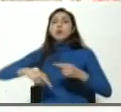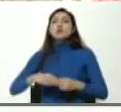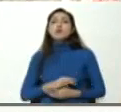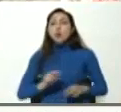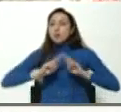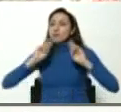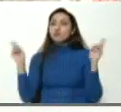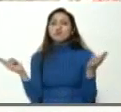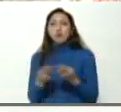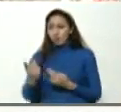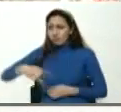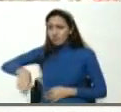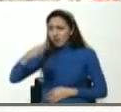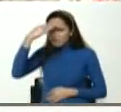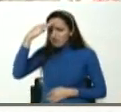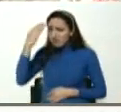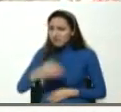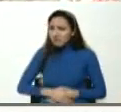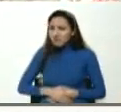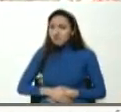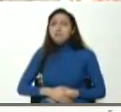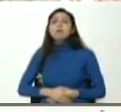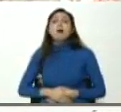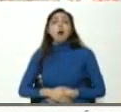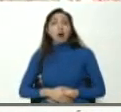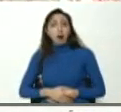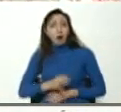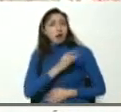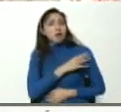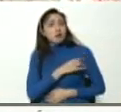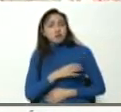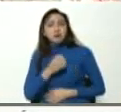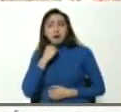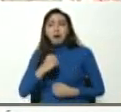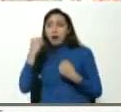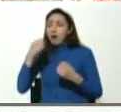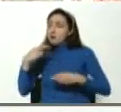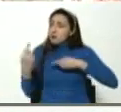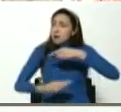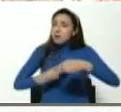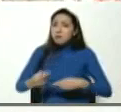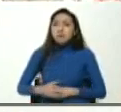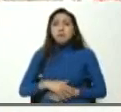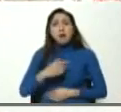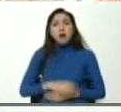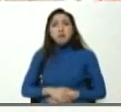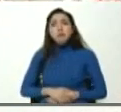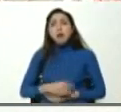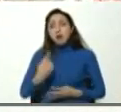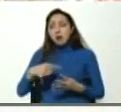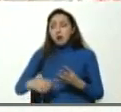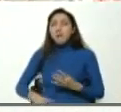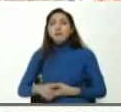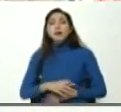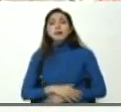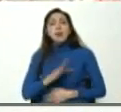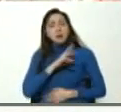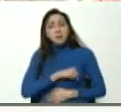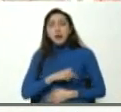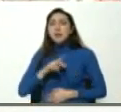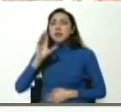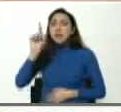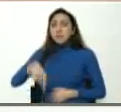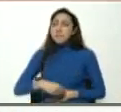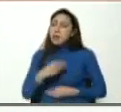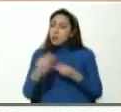sabía está haciendo la revolución en chile en colombia en brasil en palestina en la